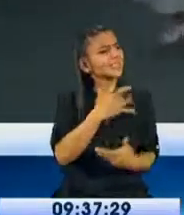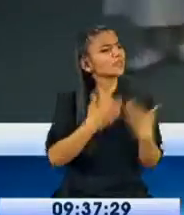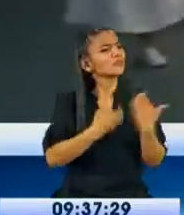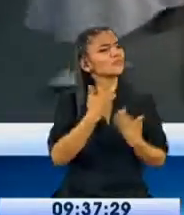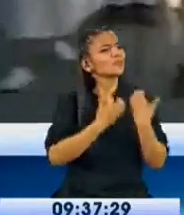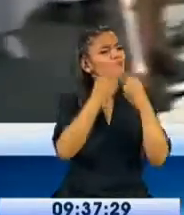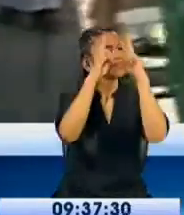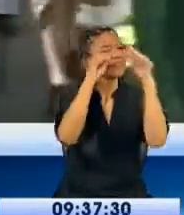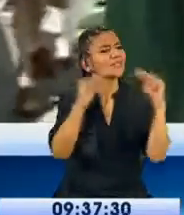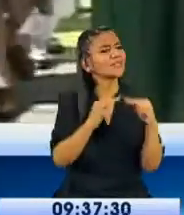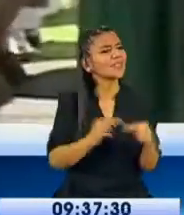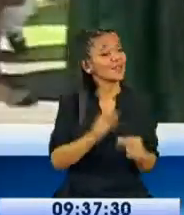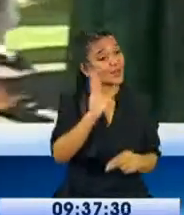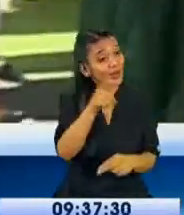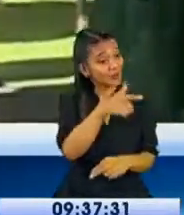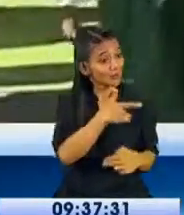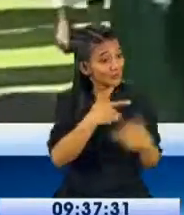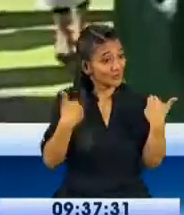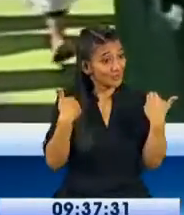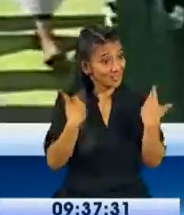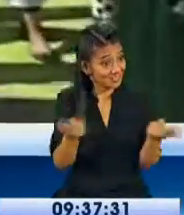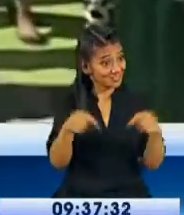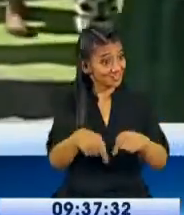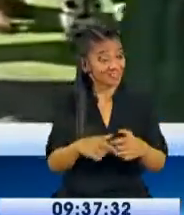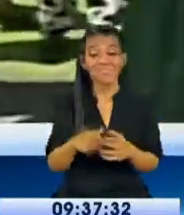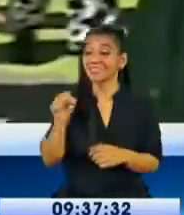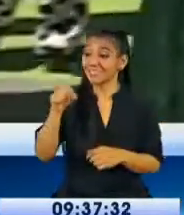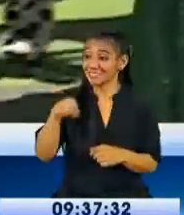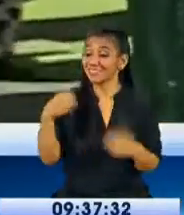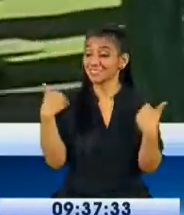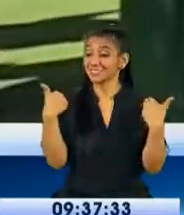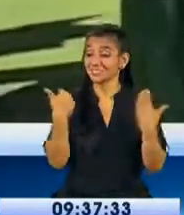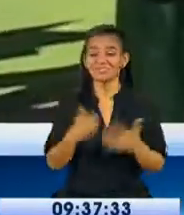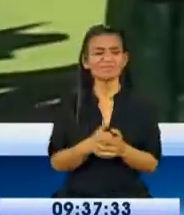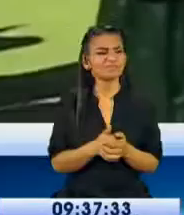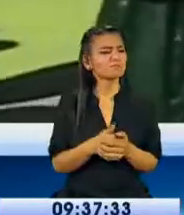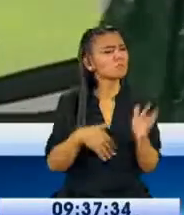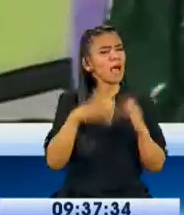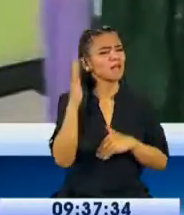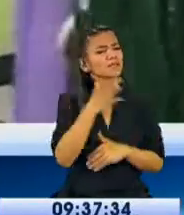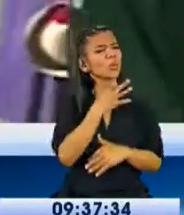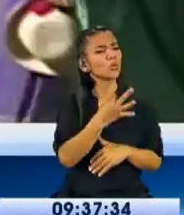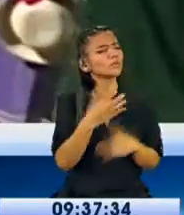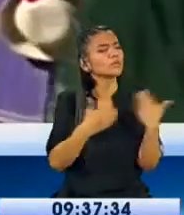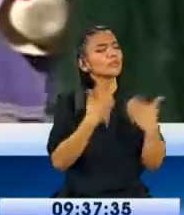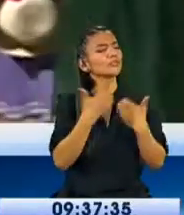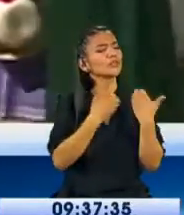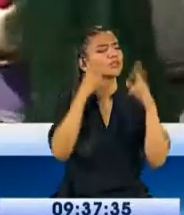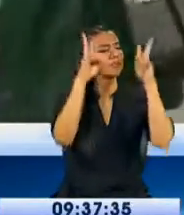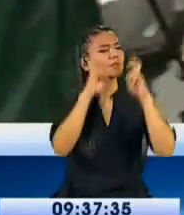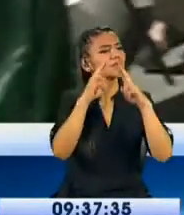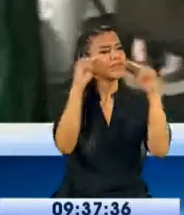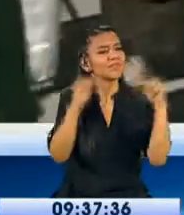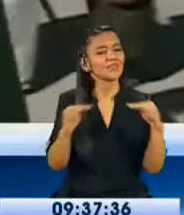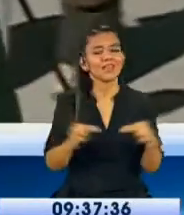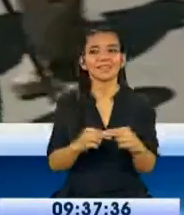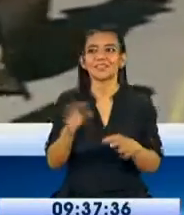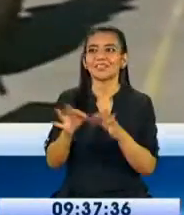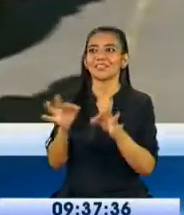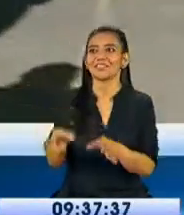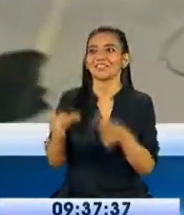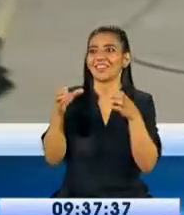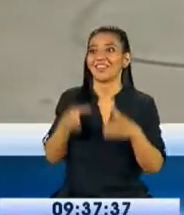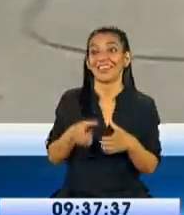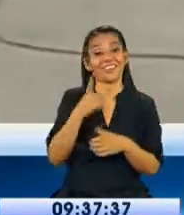más de la Navidad. Hola, ¿estás feliz de estar en este agasajo? Sí. ¿Qué es lo que más te emociona de la Navidad? Y los regalos. ¿Y